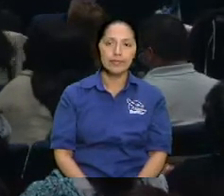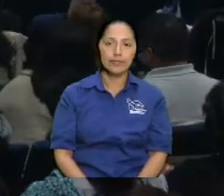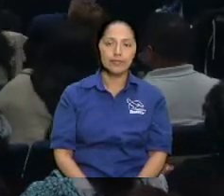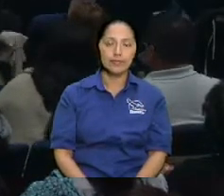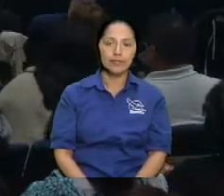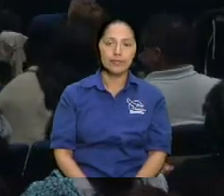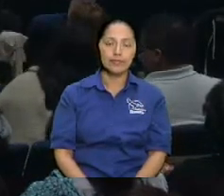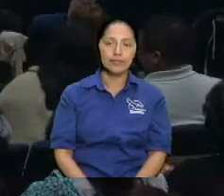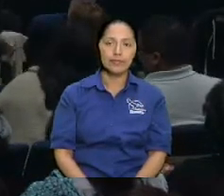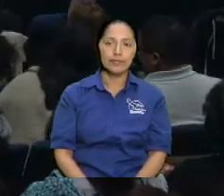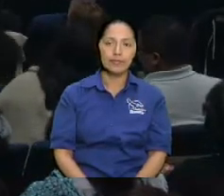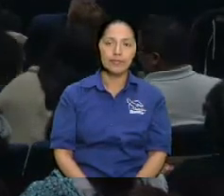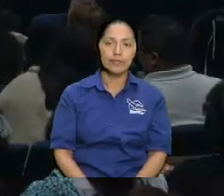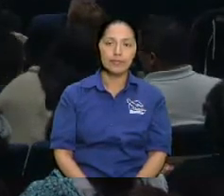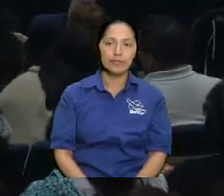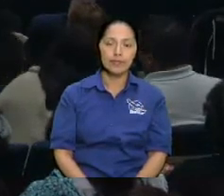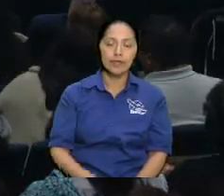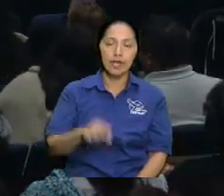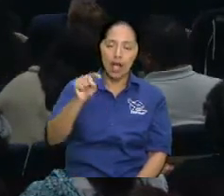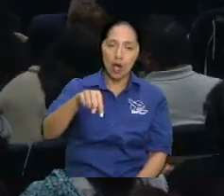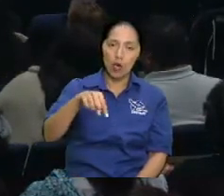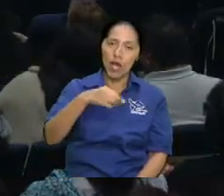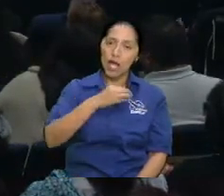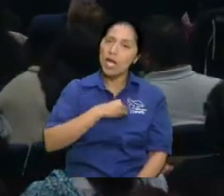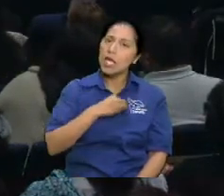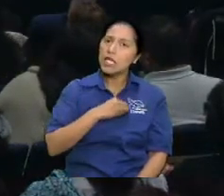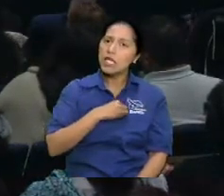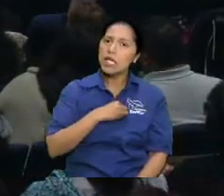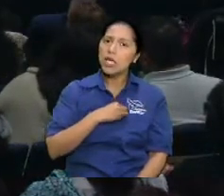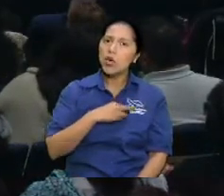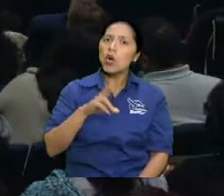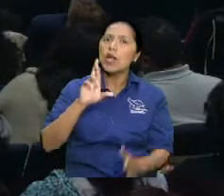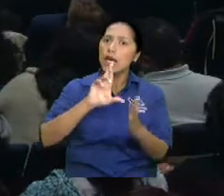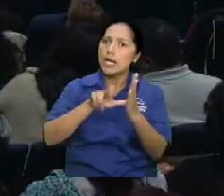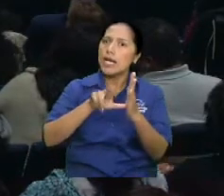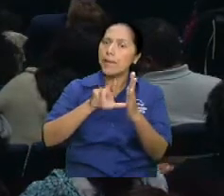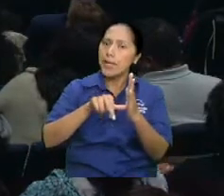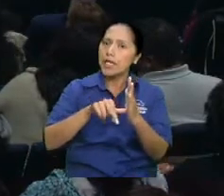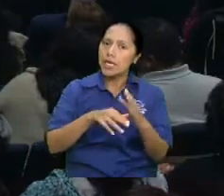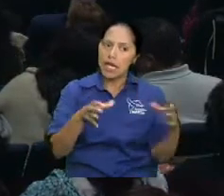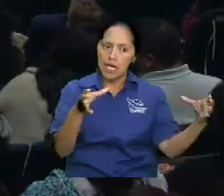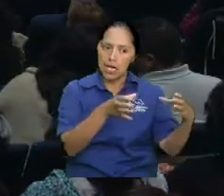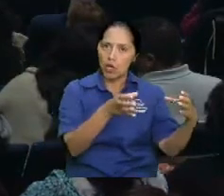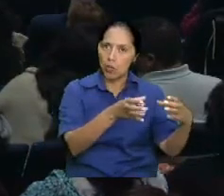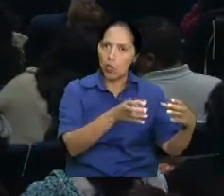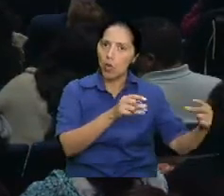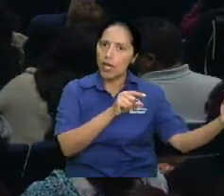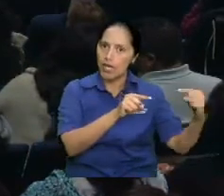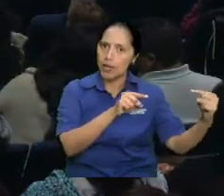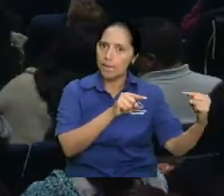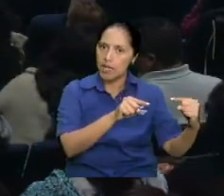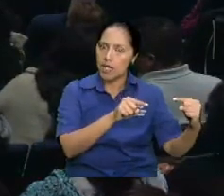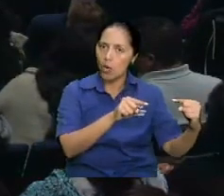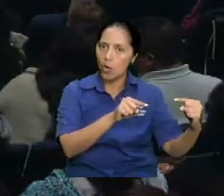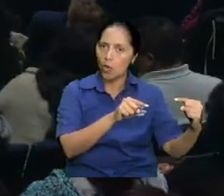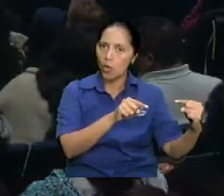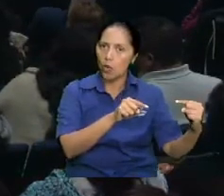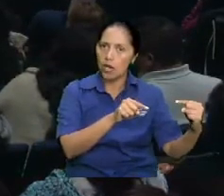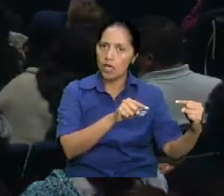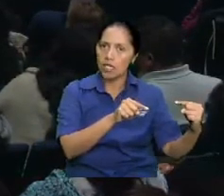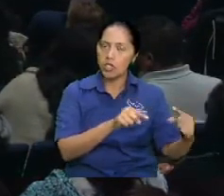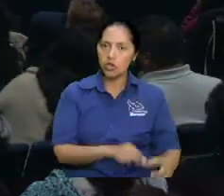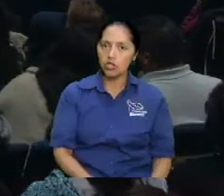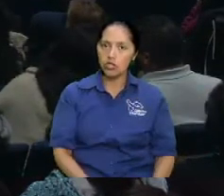Ahora, quiero repetirle, los madianitas eran comerciantes, el mejor